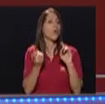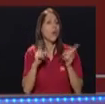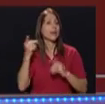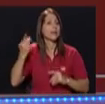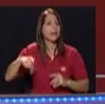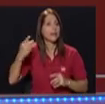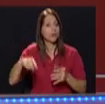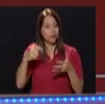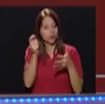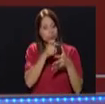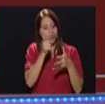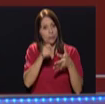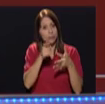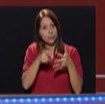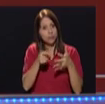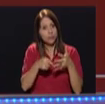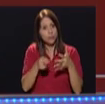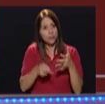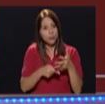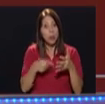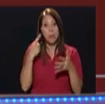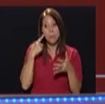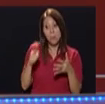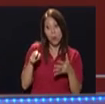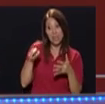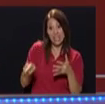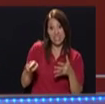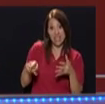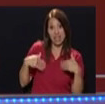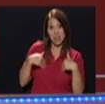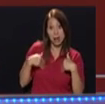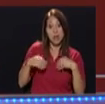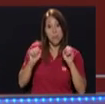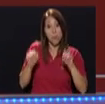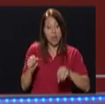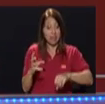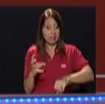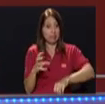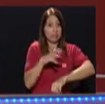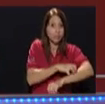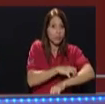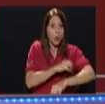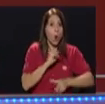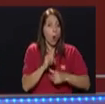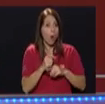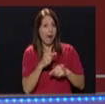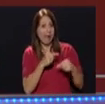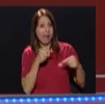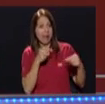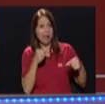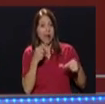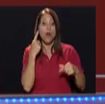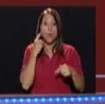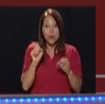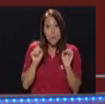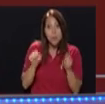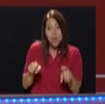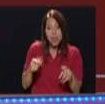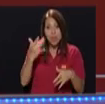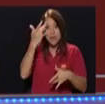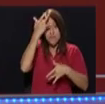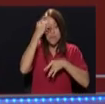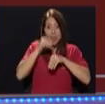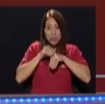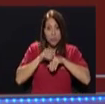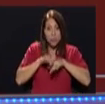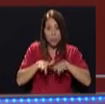los riesgos que hay por simplemente una mordedura o un ataque de un animal silvestre a una persona, por ese posible foco de diseminación